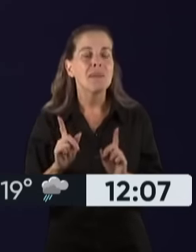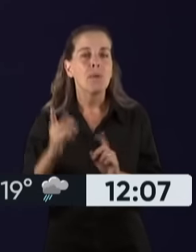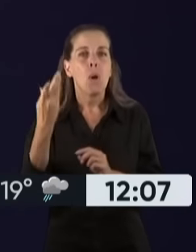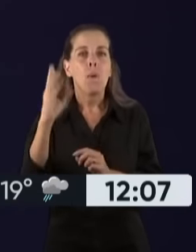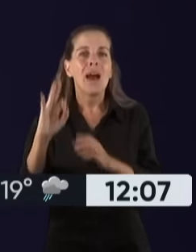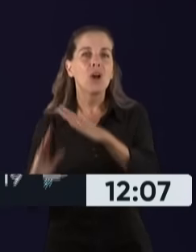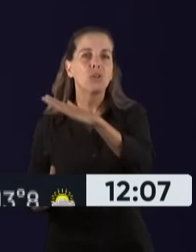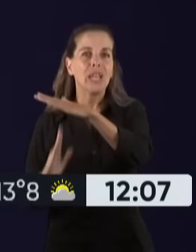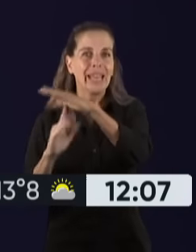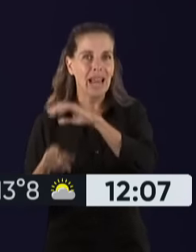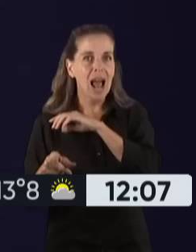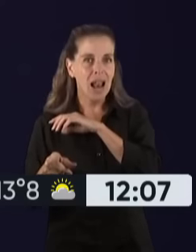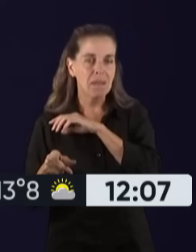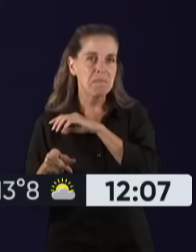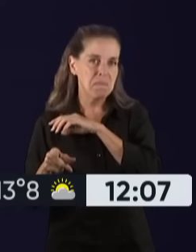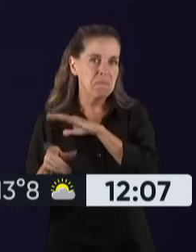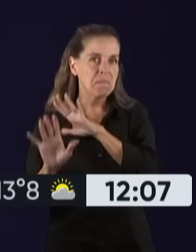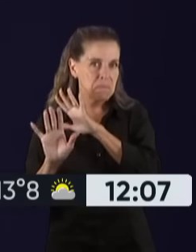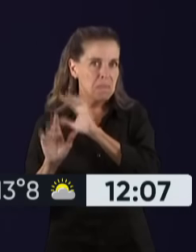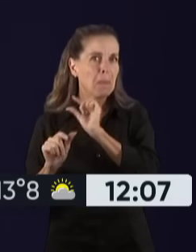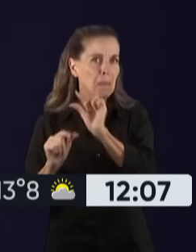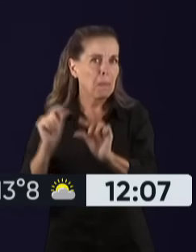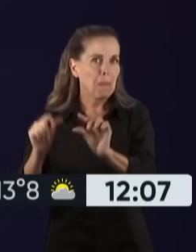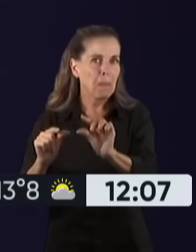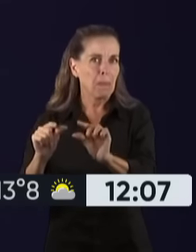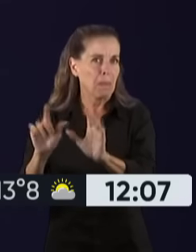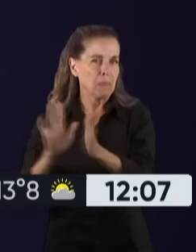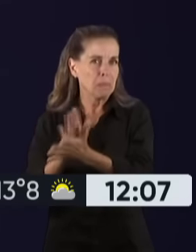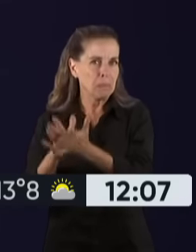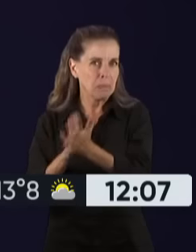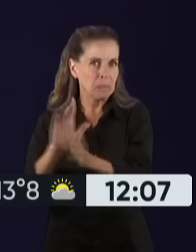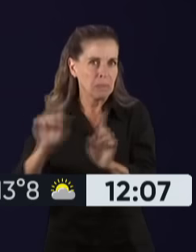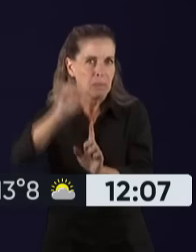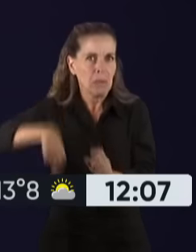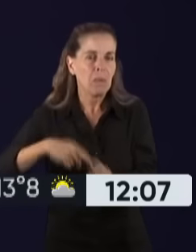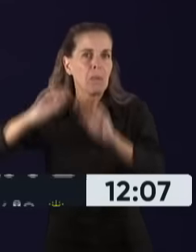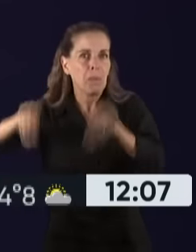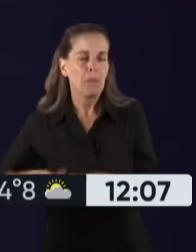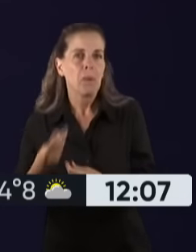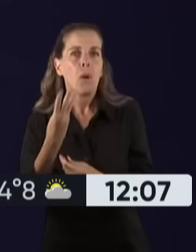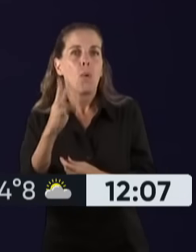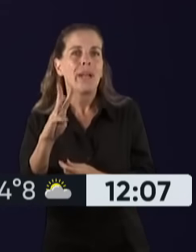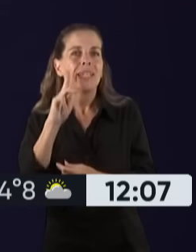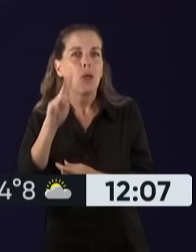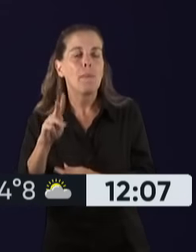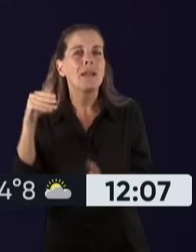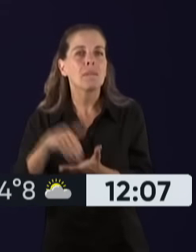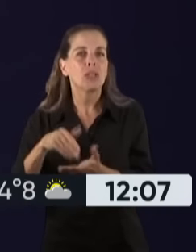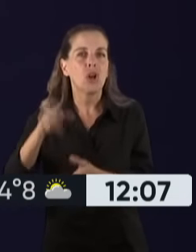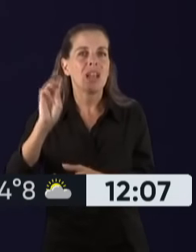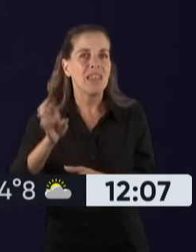Central Ha logrado escapar de un default de cerca de 42,000 millones de dólares con los